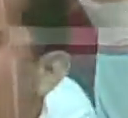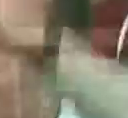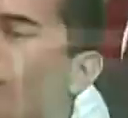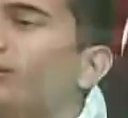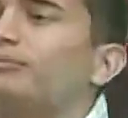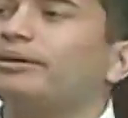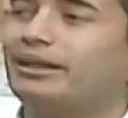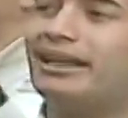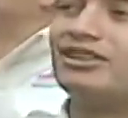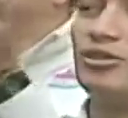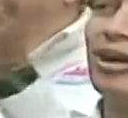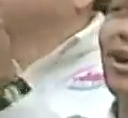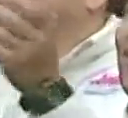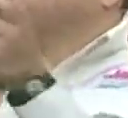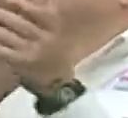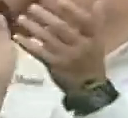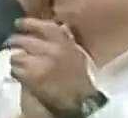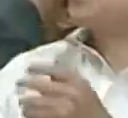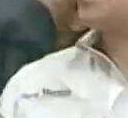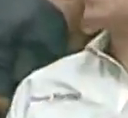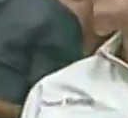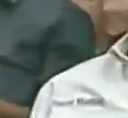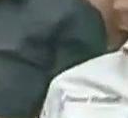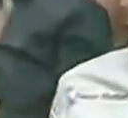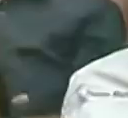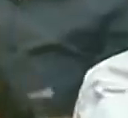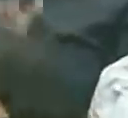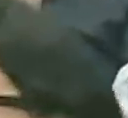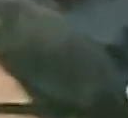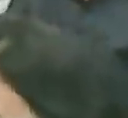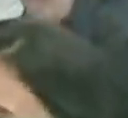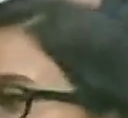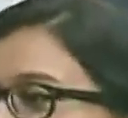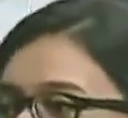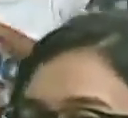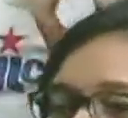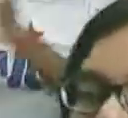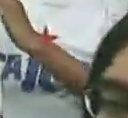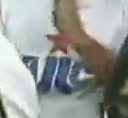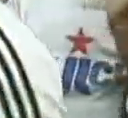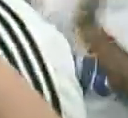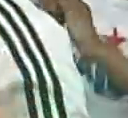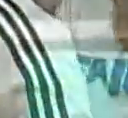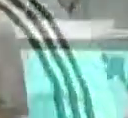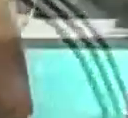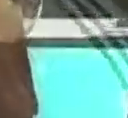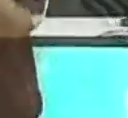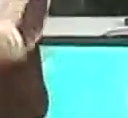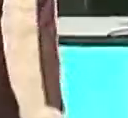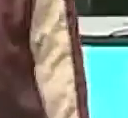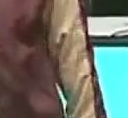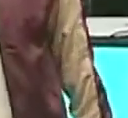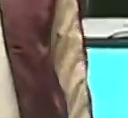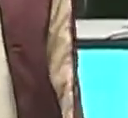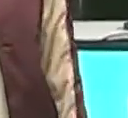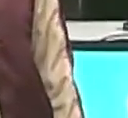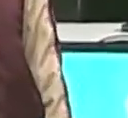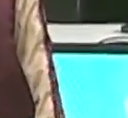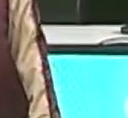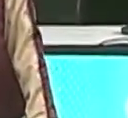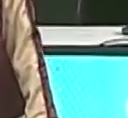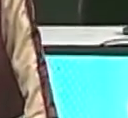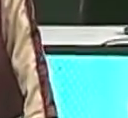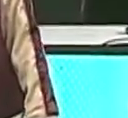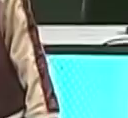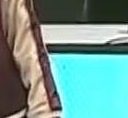¿Cómo dice? Venezuela, tierra caliente donde suenan tambores. Venezuela, donde llueve